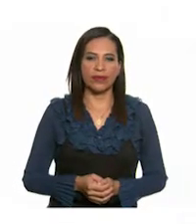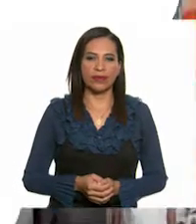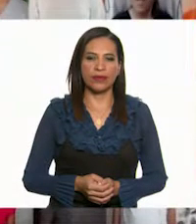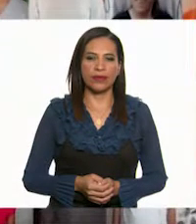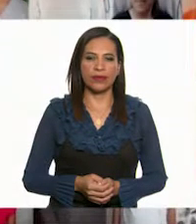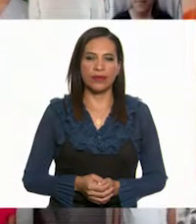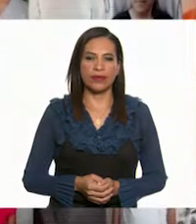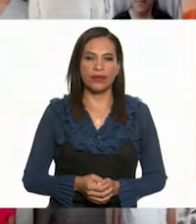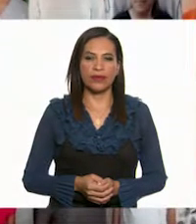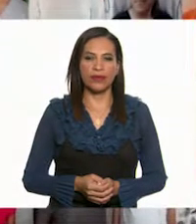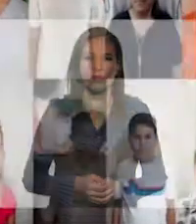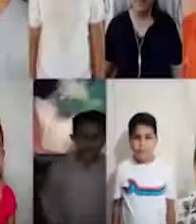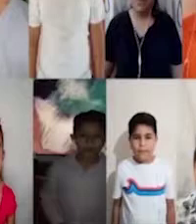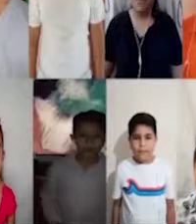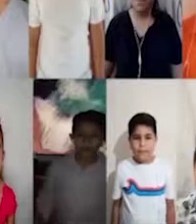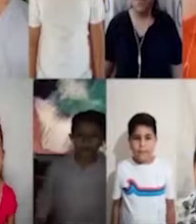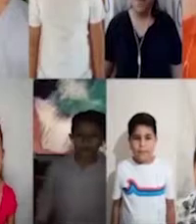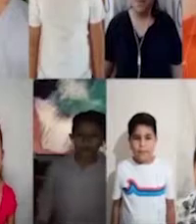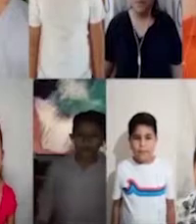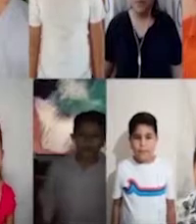aprendeencasa.sep.gov.mx.